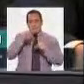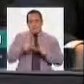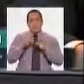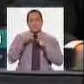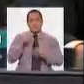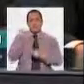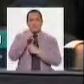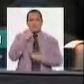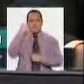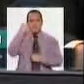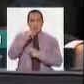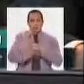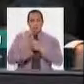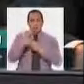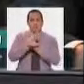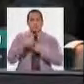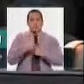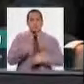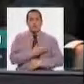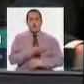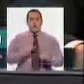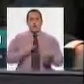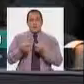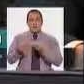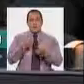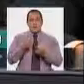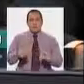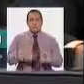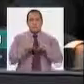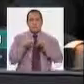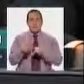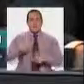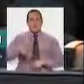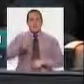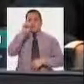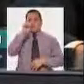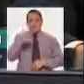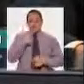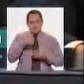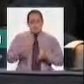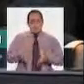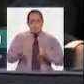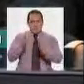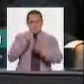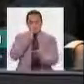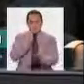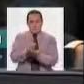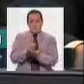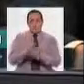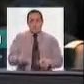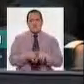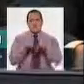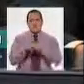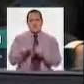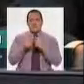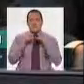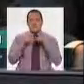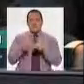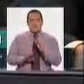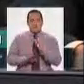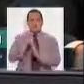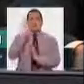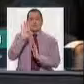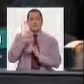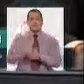principios, defendiendo la gobernabilidad, defendiendo que el país es un país viable, es un país serio, es un país que está